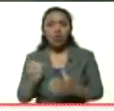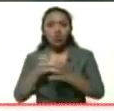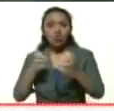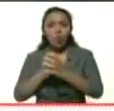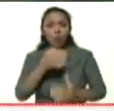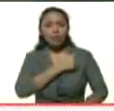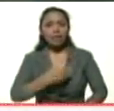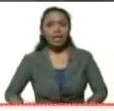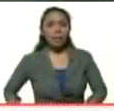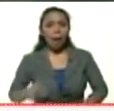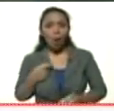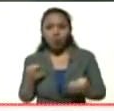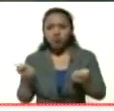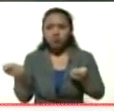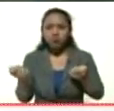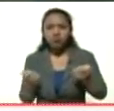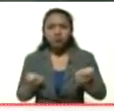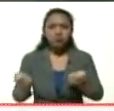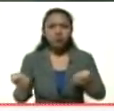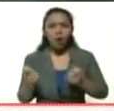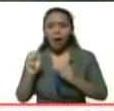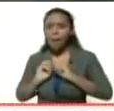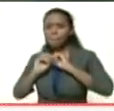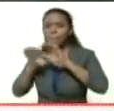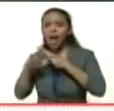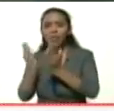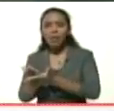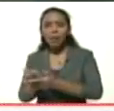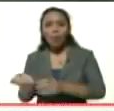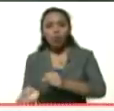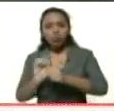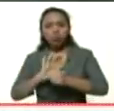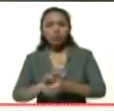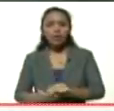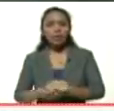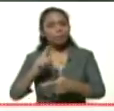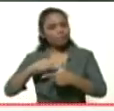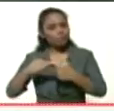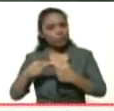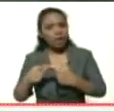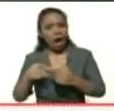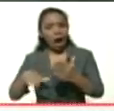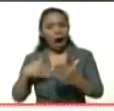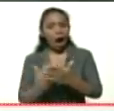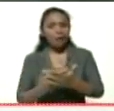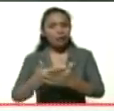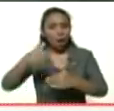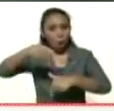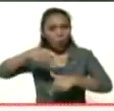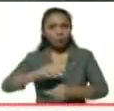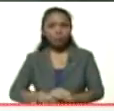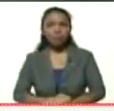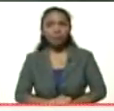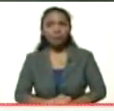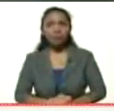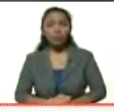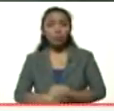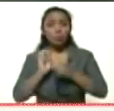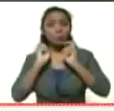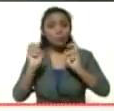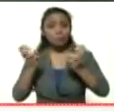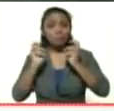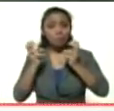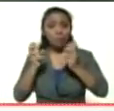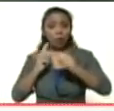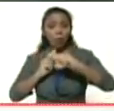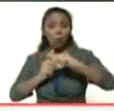Presidencial para el control de la pandemia por COVID-19. Entonces, al día de hoy, un caso que